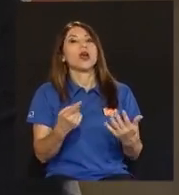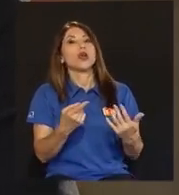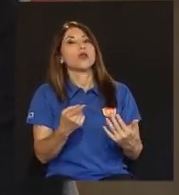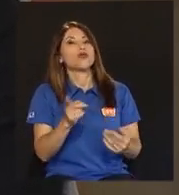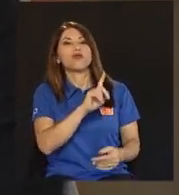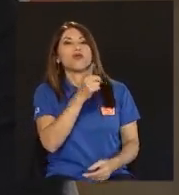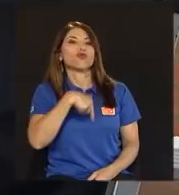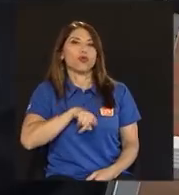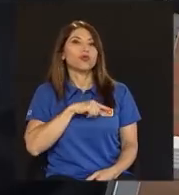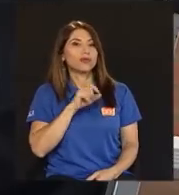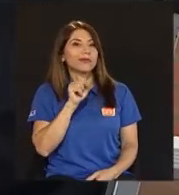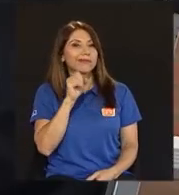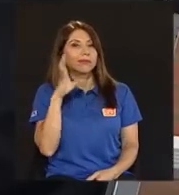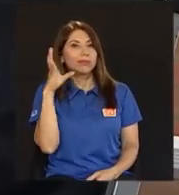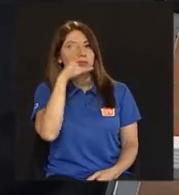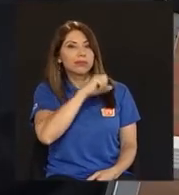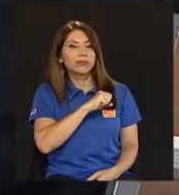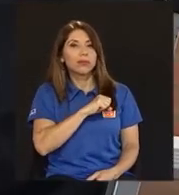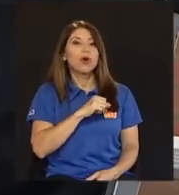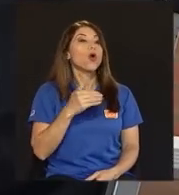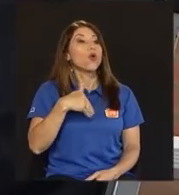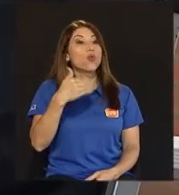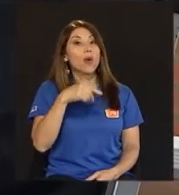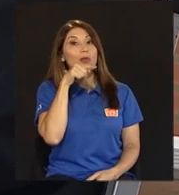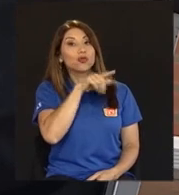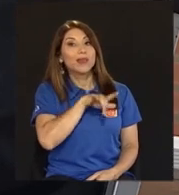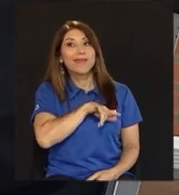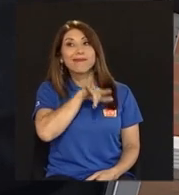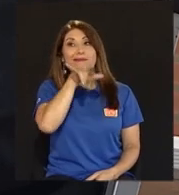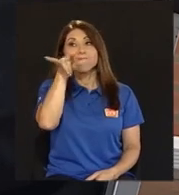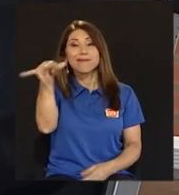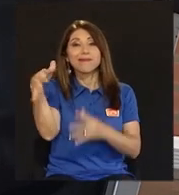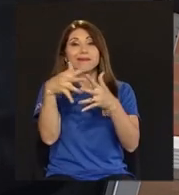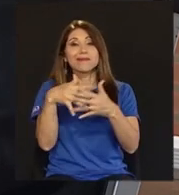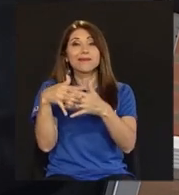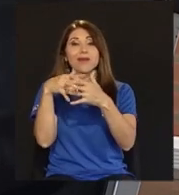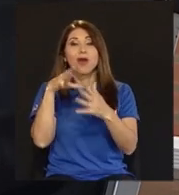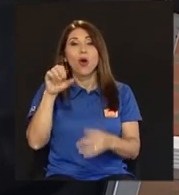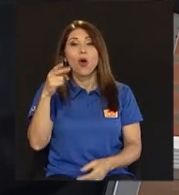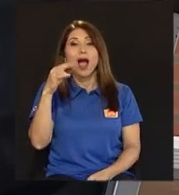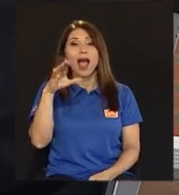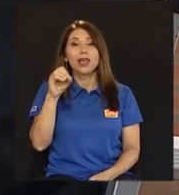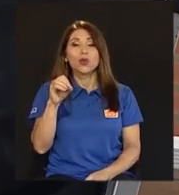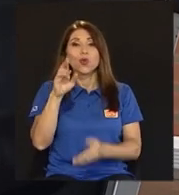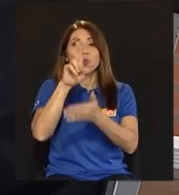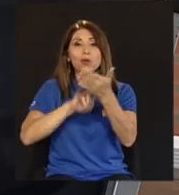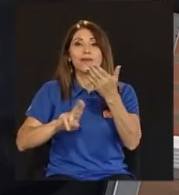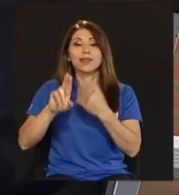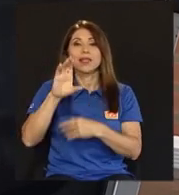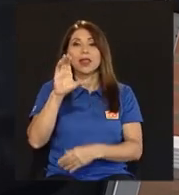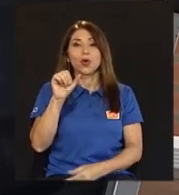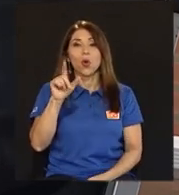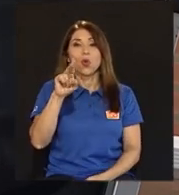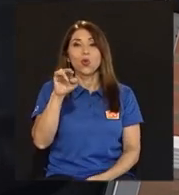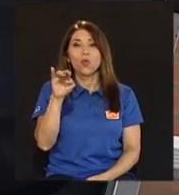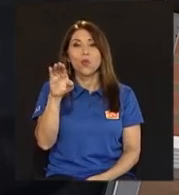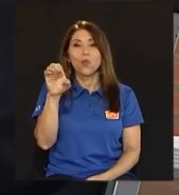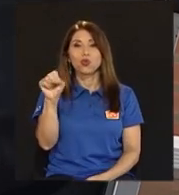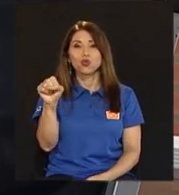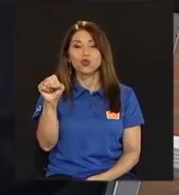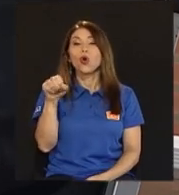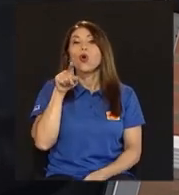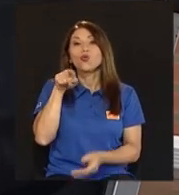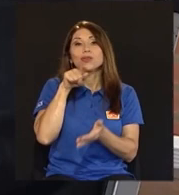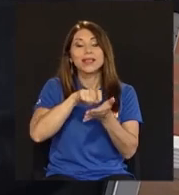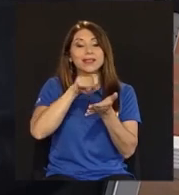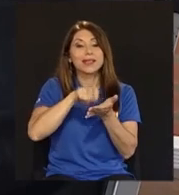usted en Columbus, Ohio, escribía su tesis doctoral, ¿se le ocurrió que algún día